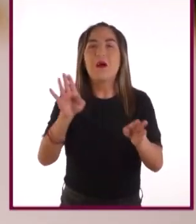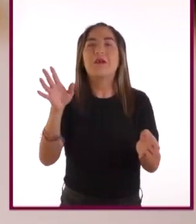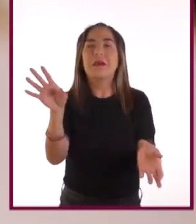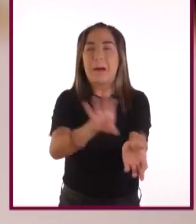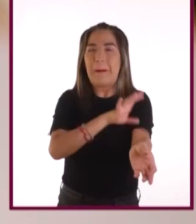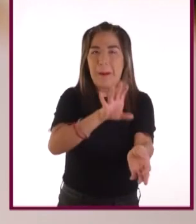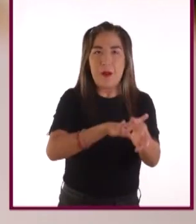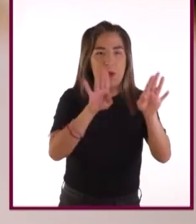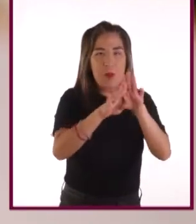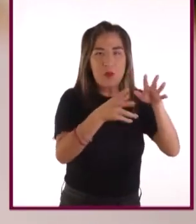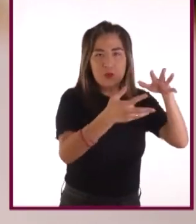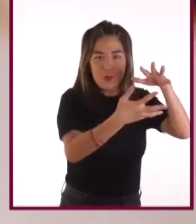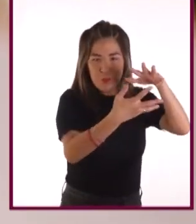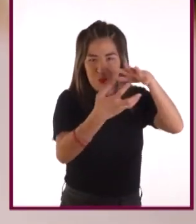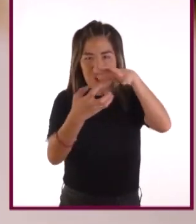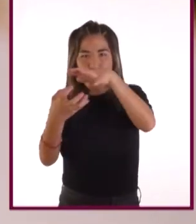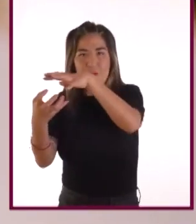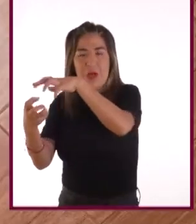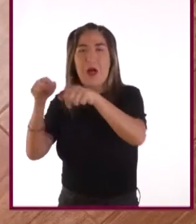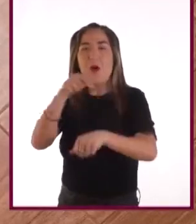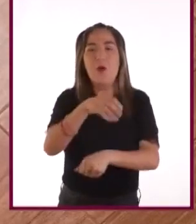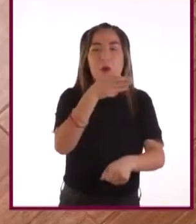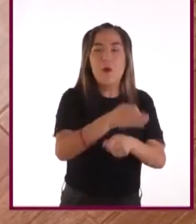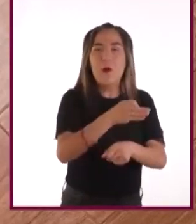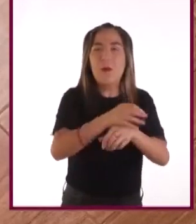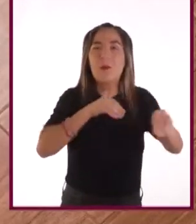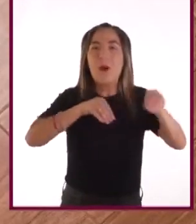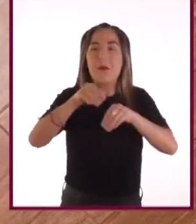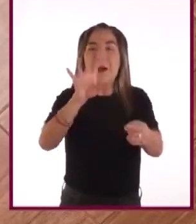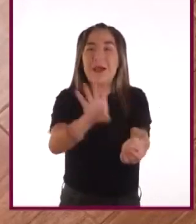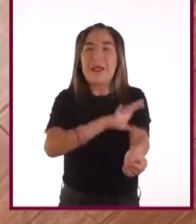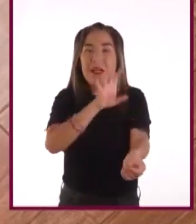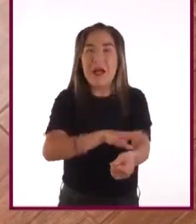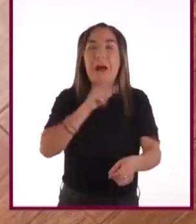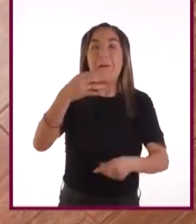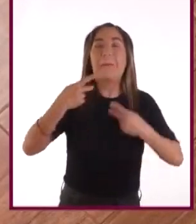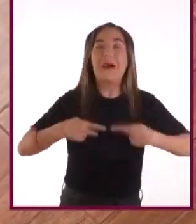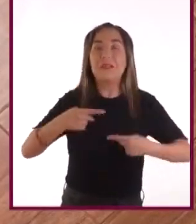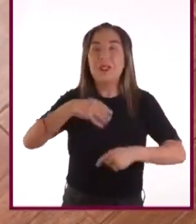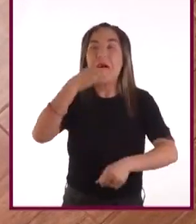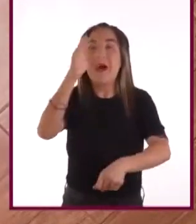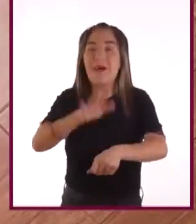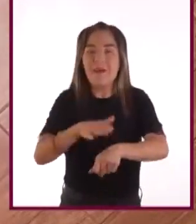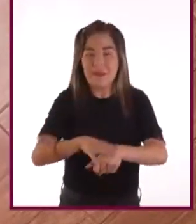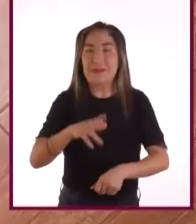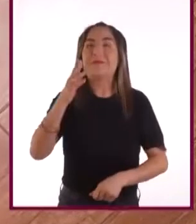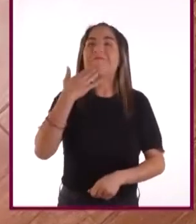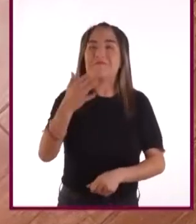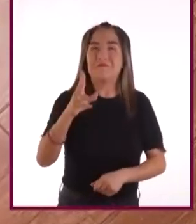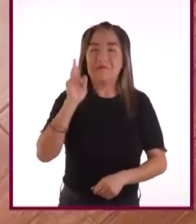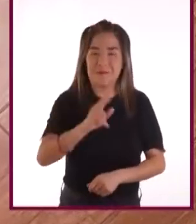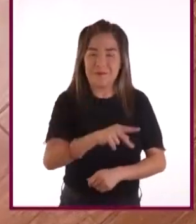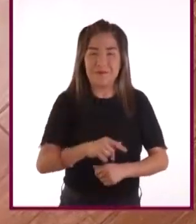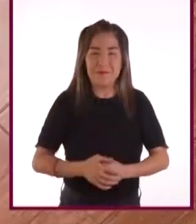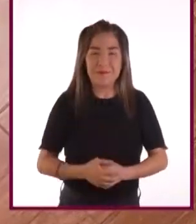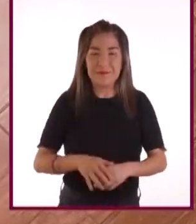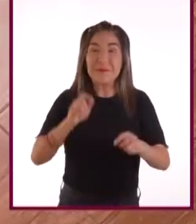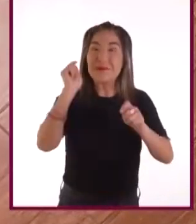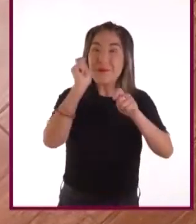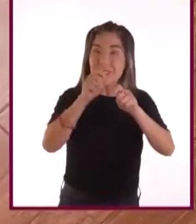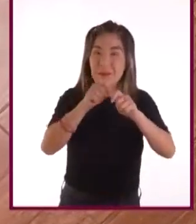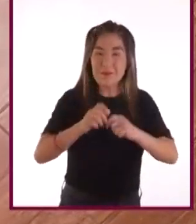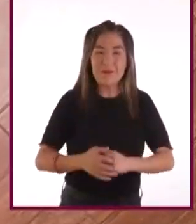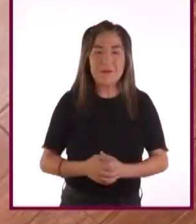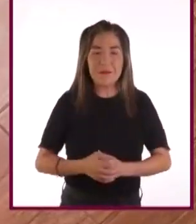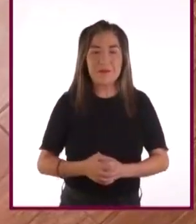es atraer objetos metálicos. Y en este caso va a atraer los impulsos eléctricos del emisor. Muy bien. Tomamos el